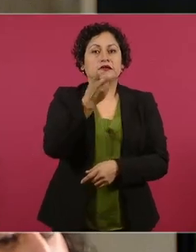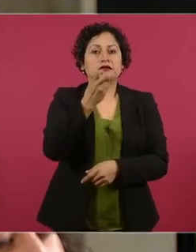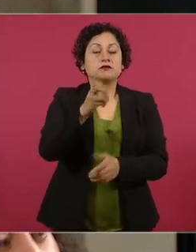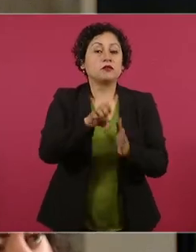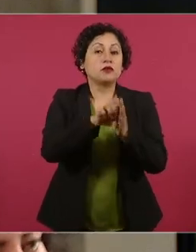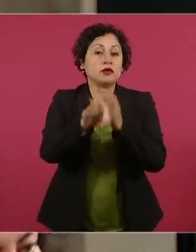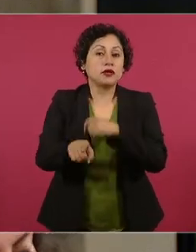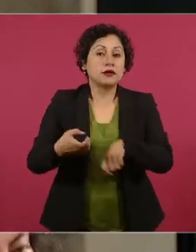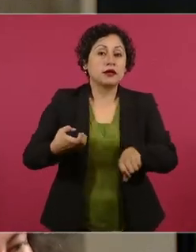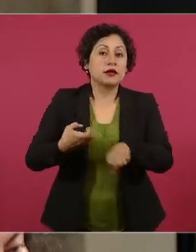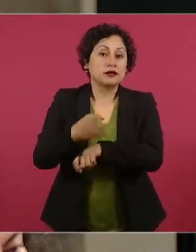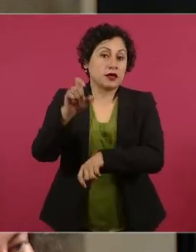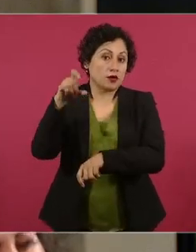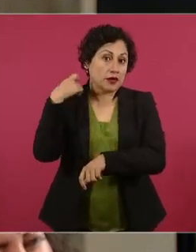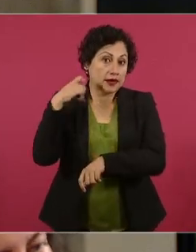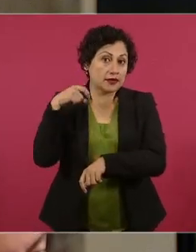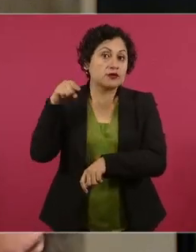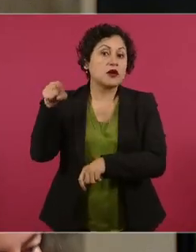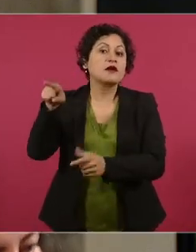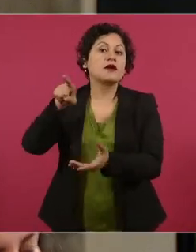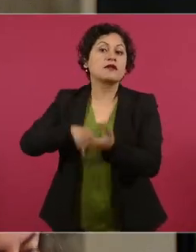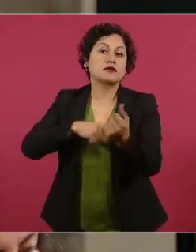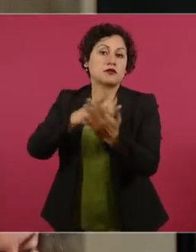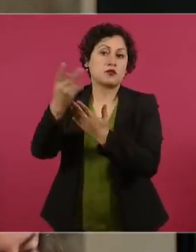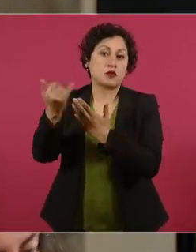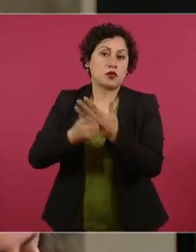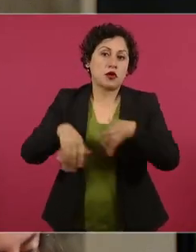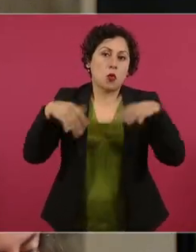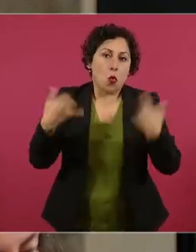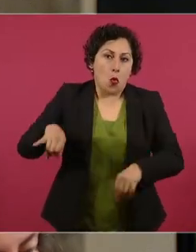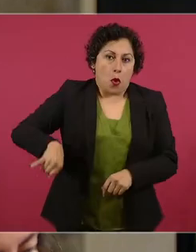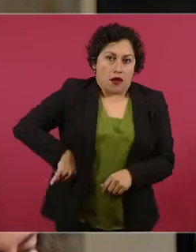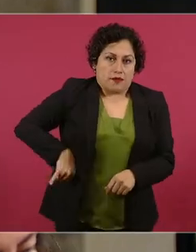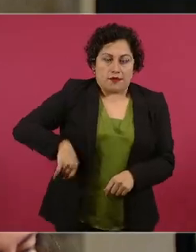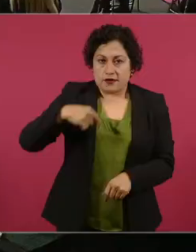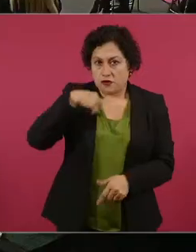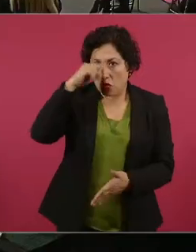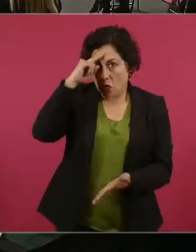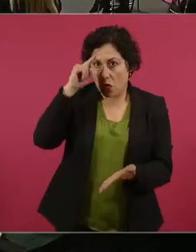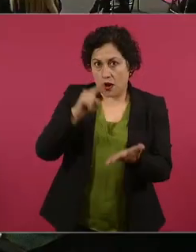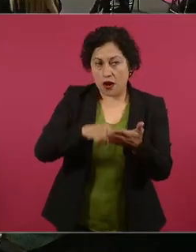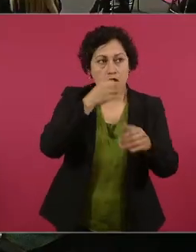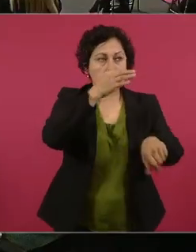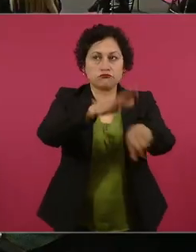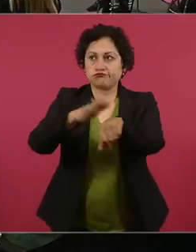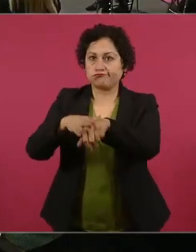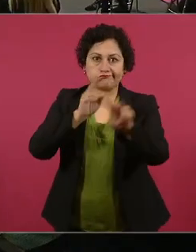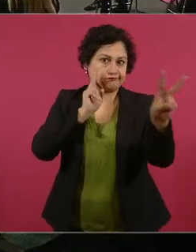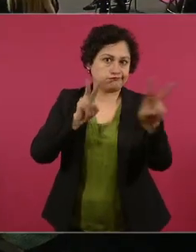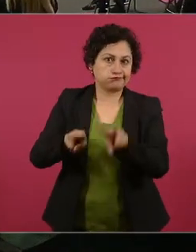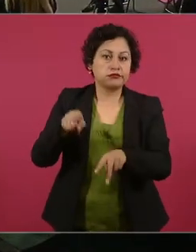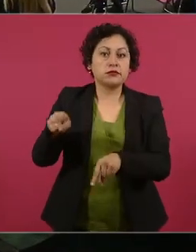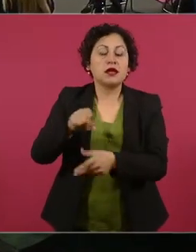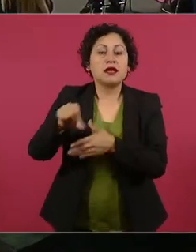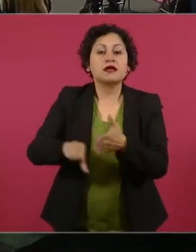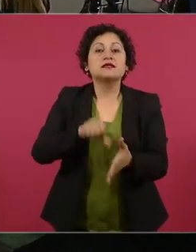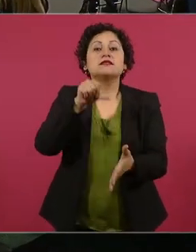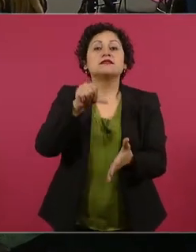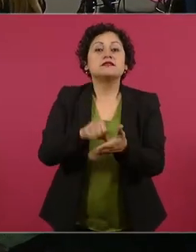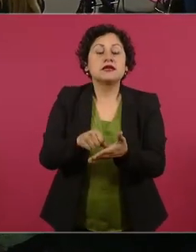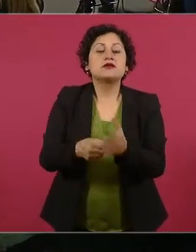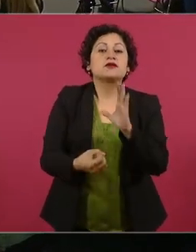se está desarrollando un proyecto muy interesante y que creo que merece la atención nacional, porque es un proyecto que se llama Centro de Innovación y